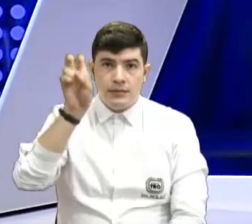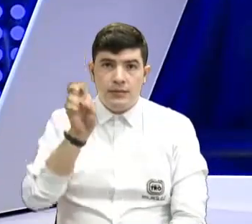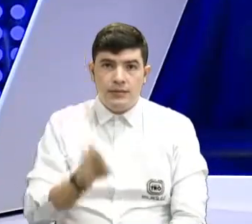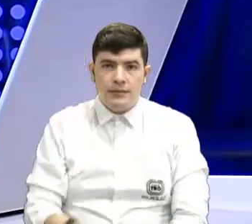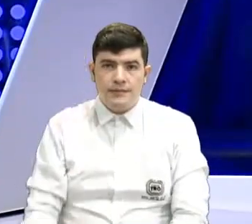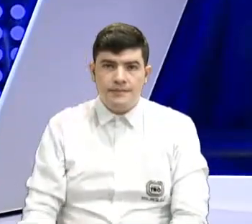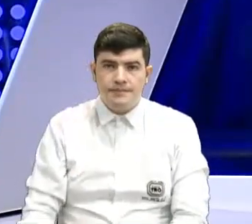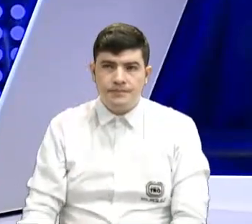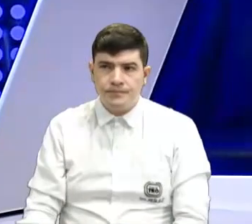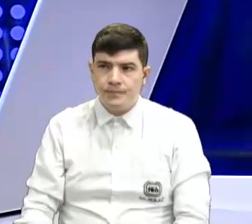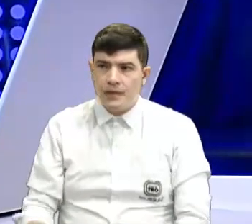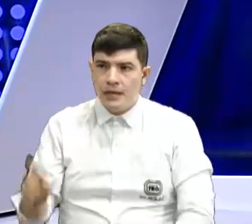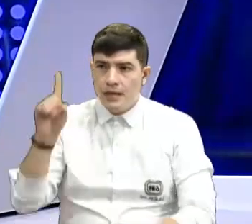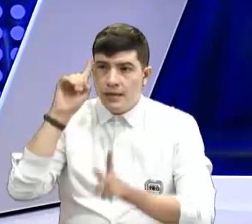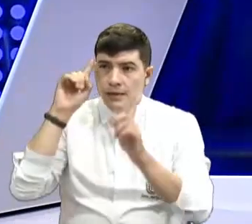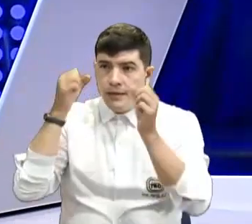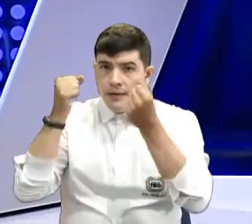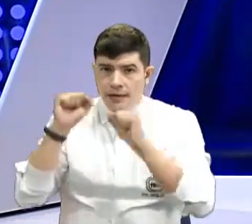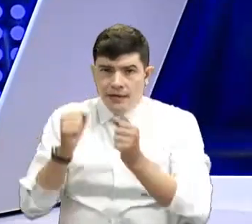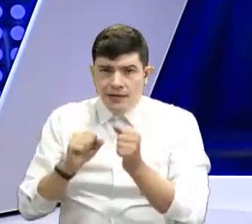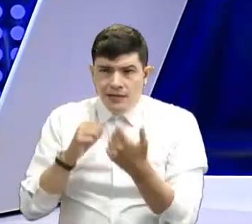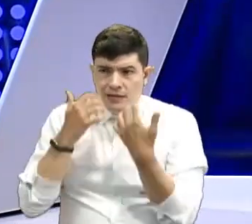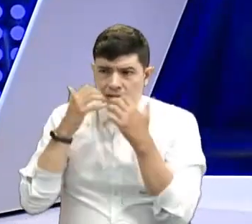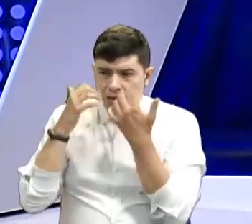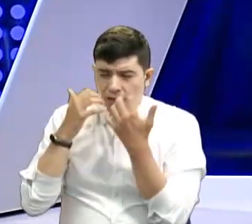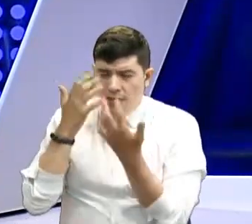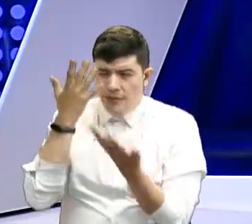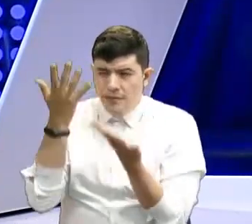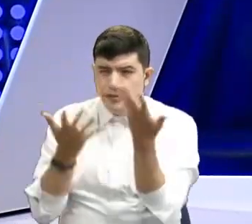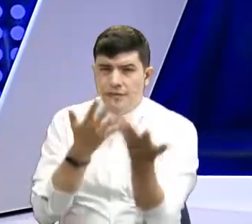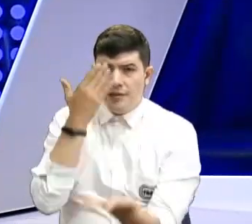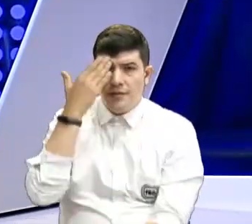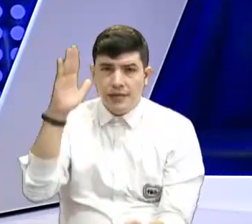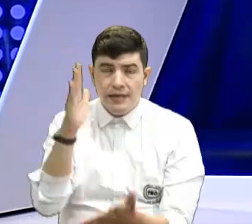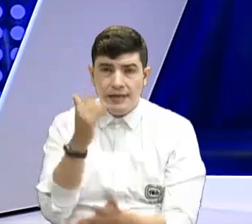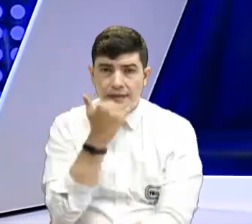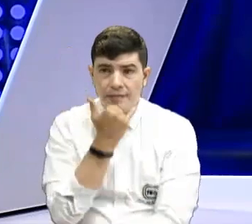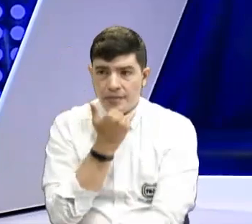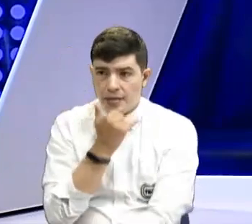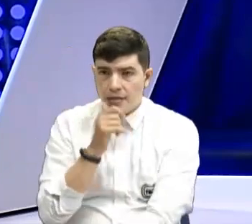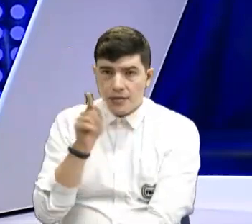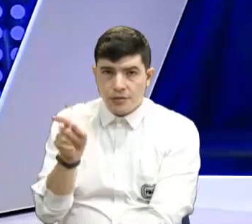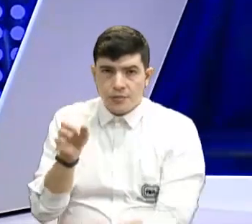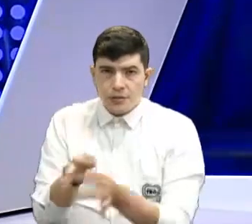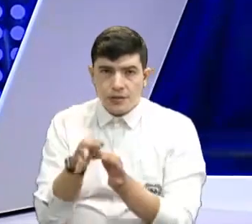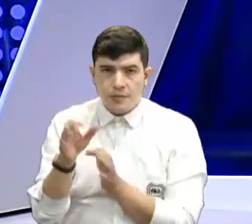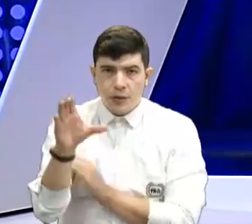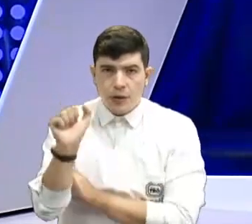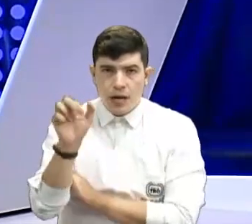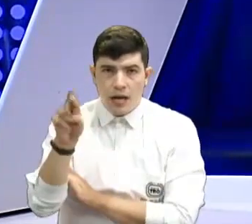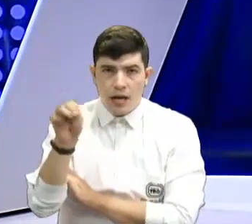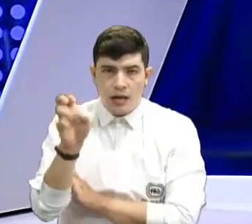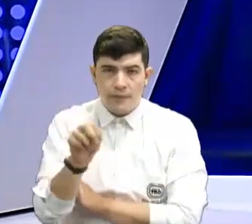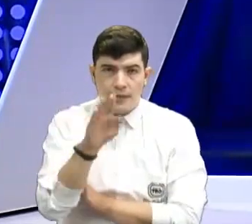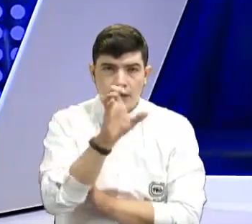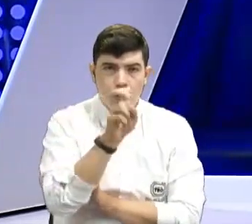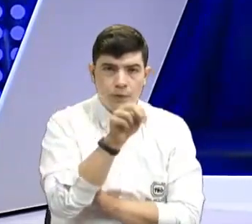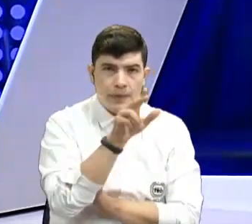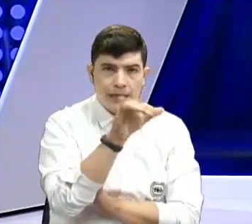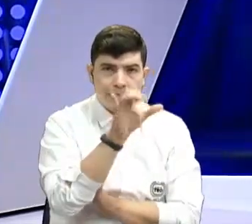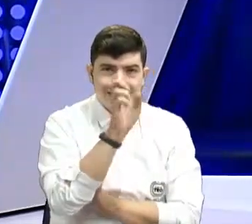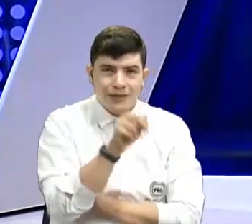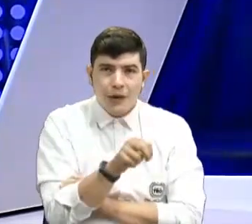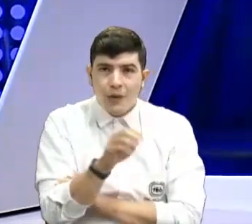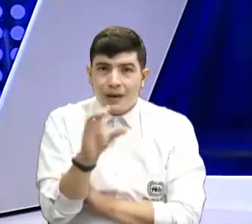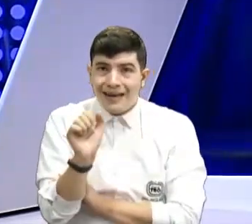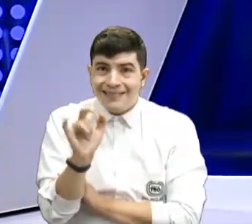Preocupación y zozobra es el sentimiento que a diario tienen habitantes de municipios como El Carmen y Convención en la zona del Catatumbo ante los hechos